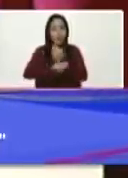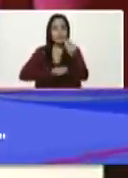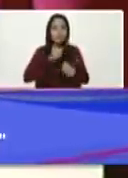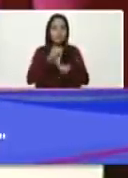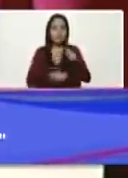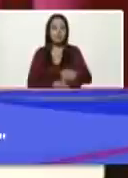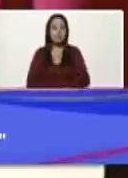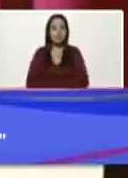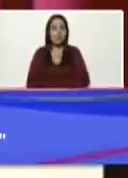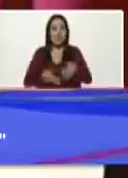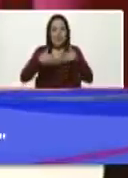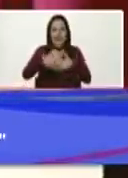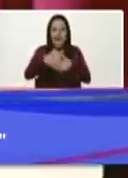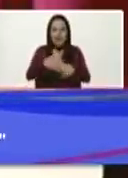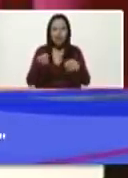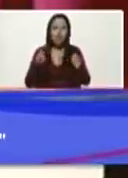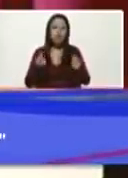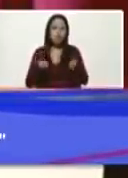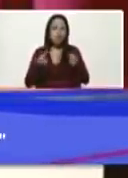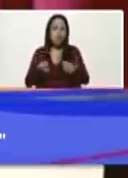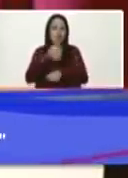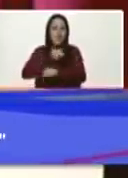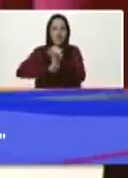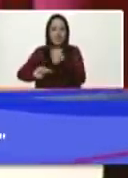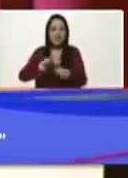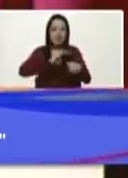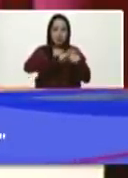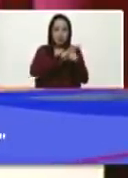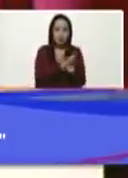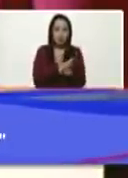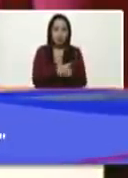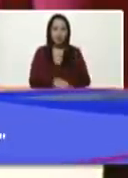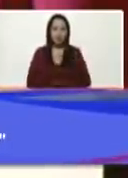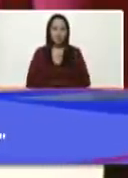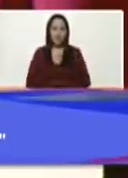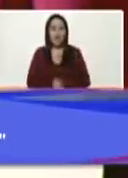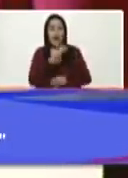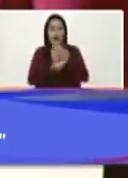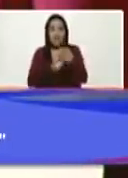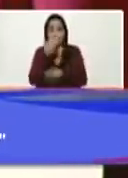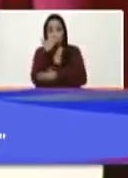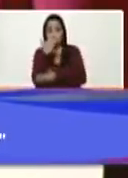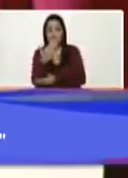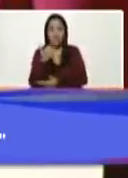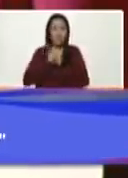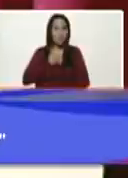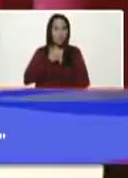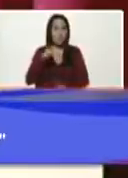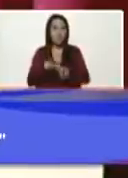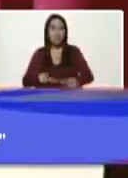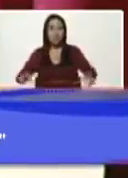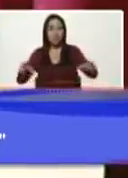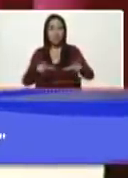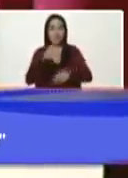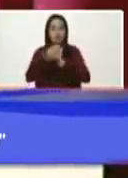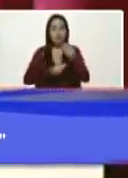este ejército activo en la lucha contra el COVID, haciendo frente en cada espacio creado para combatir esta dura